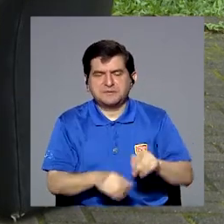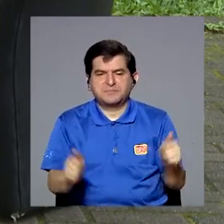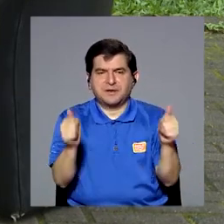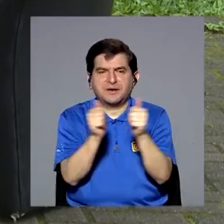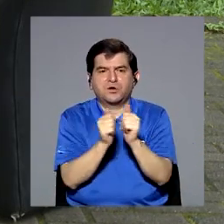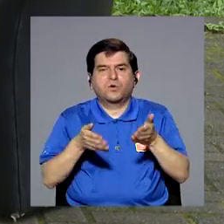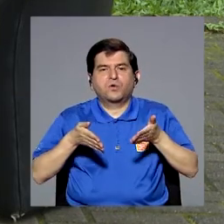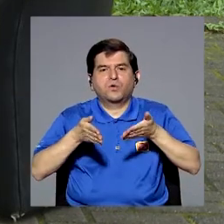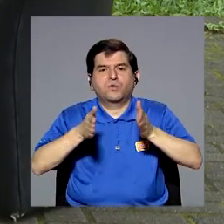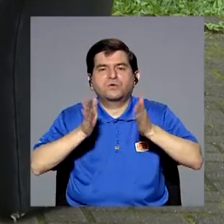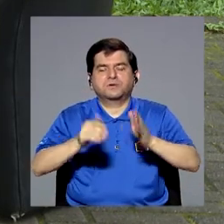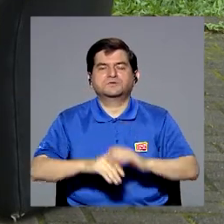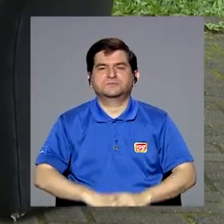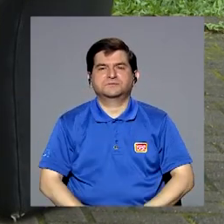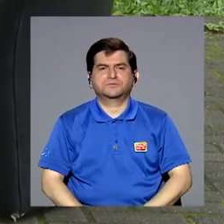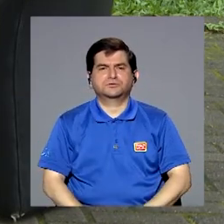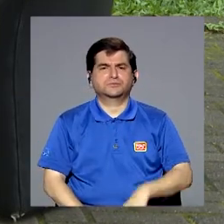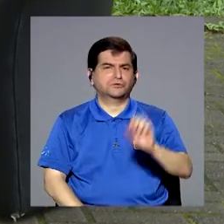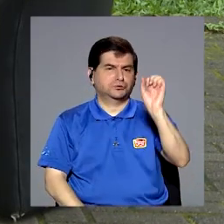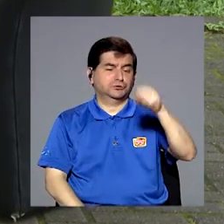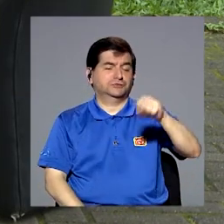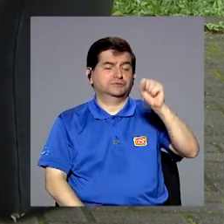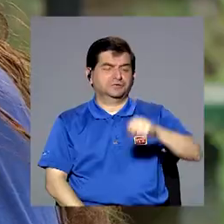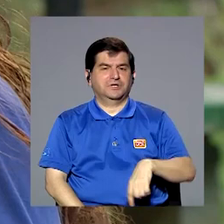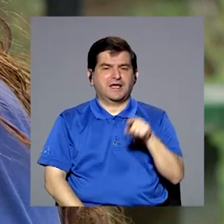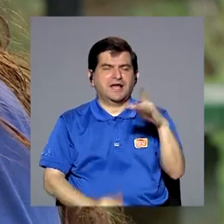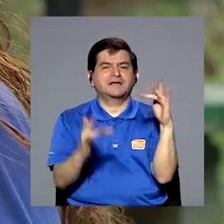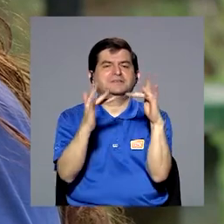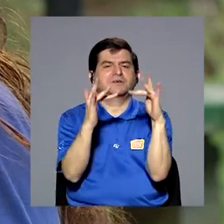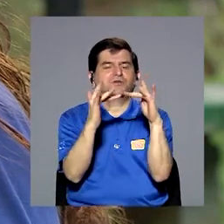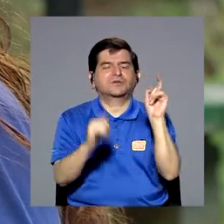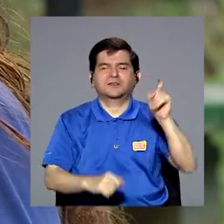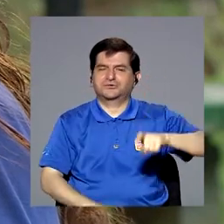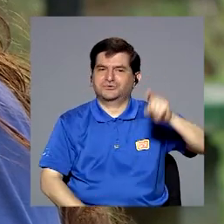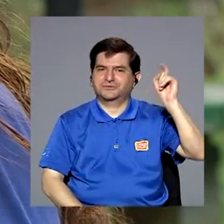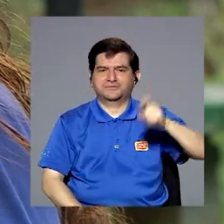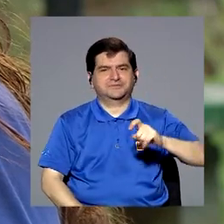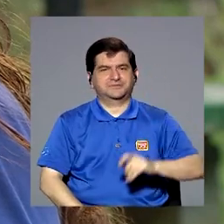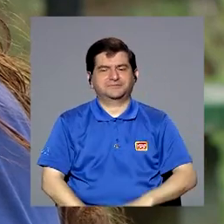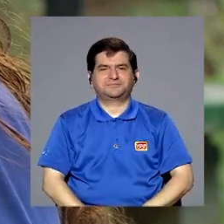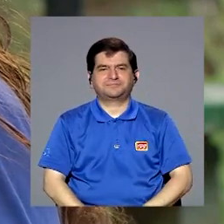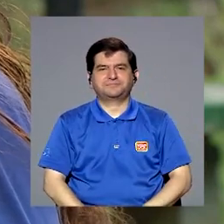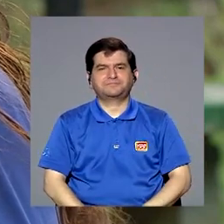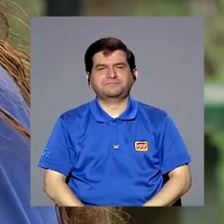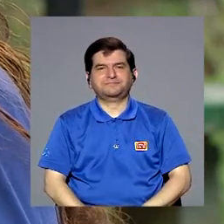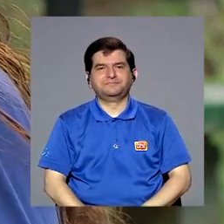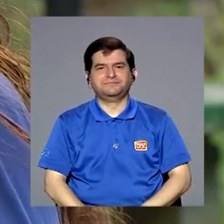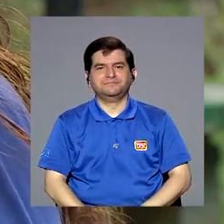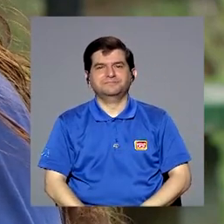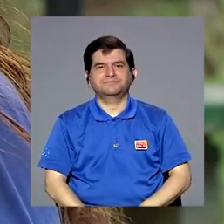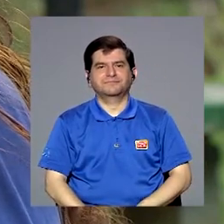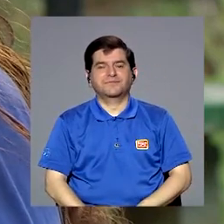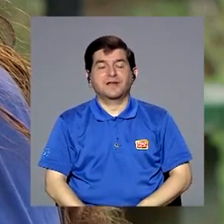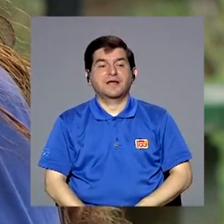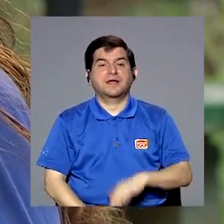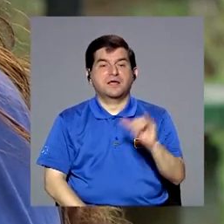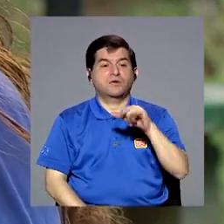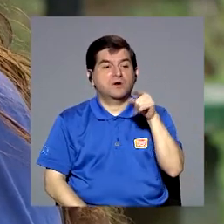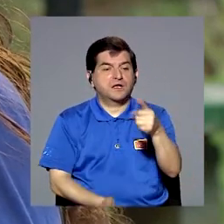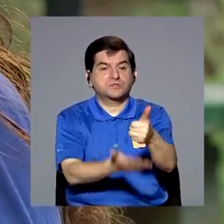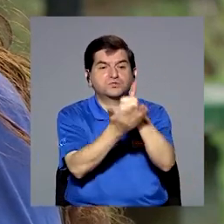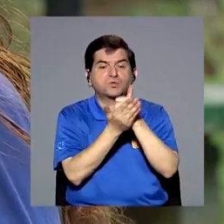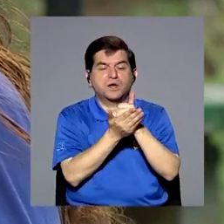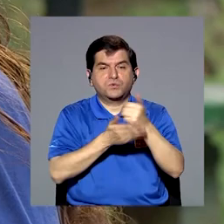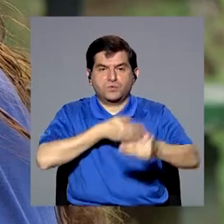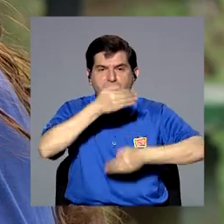acerque más a los hijos, ¿verdad? Sí, por supuesto. Sí, ese acercamiento es indispensable para el desarrollo y que nos ayude a